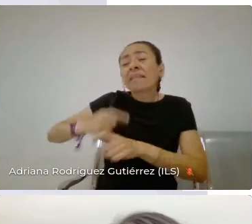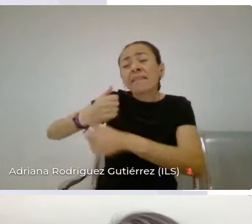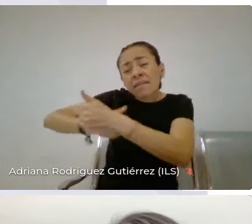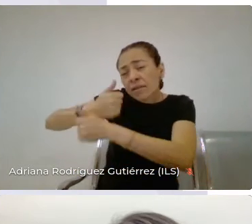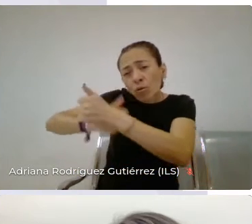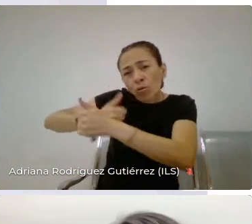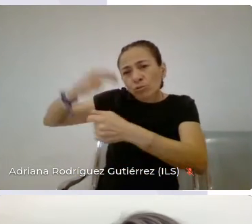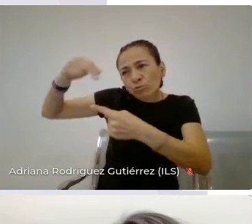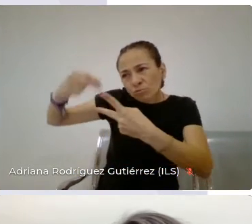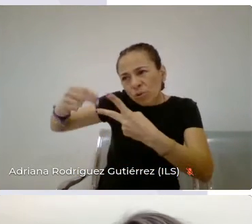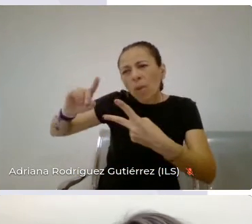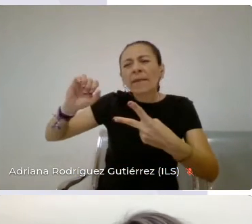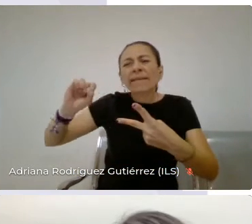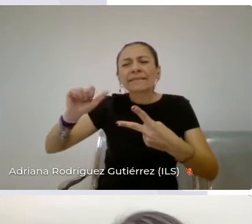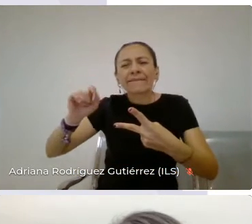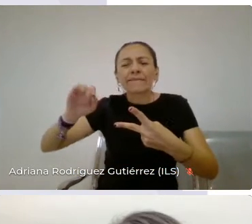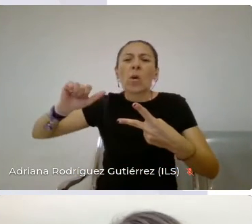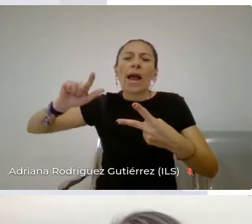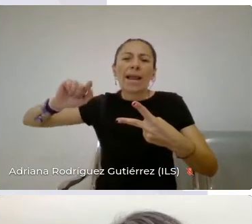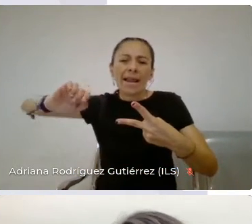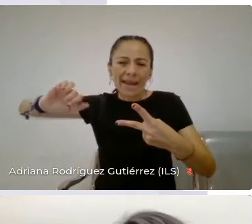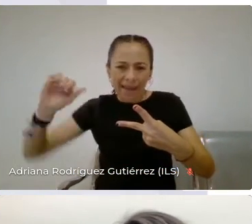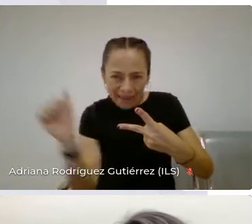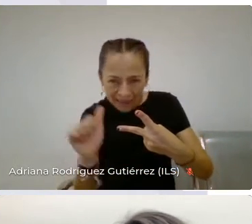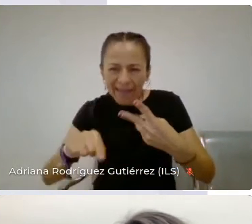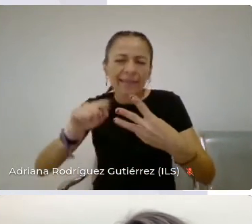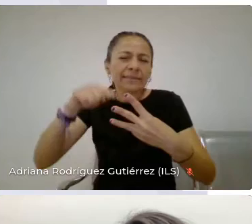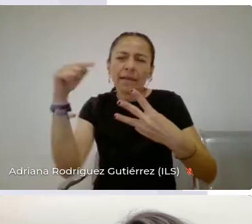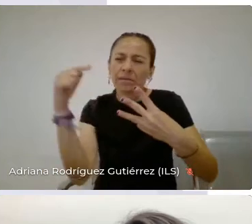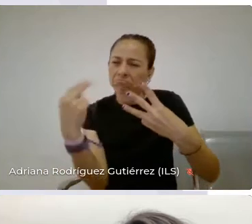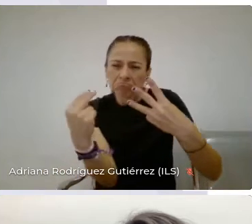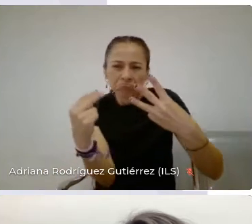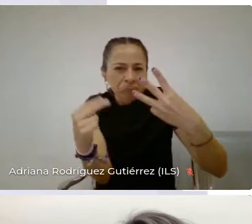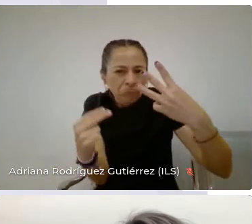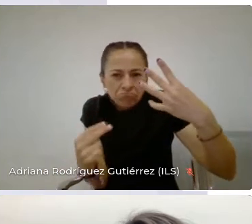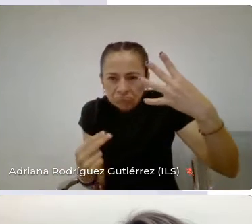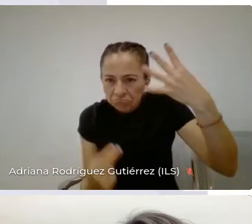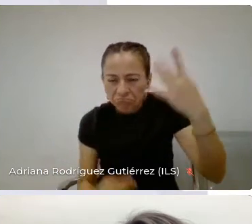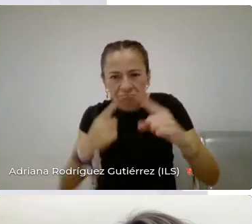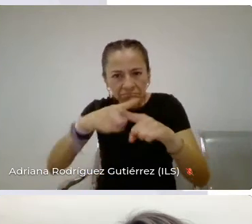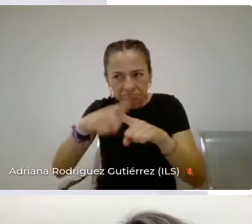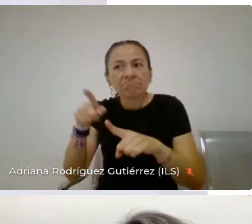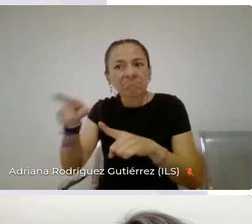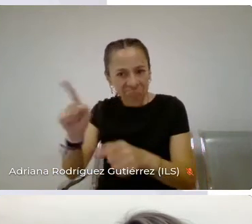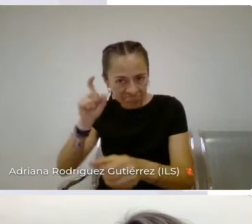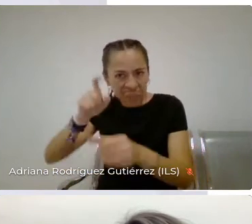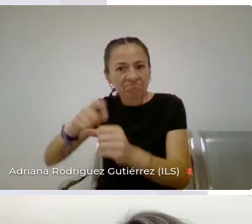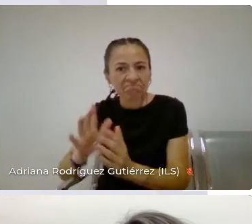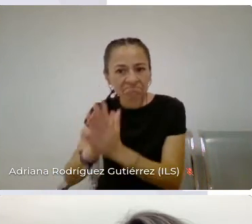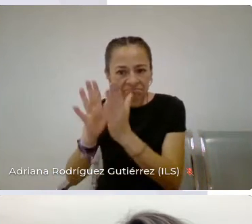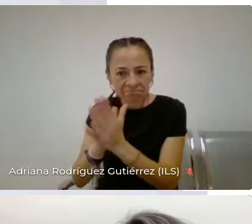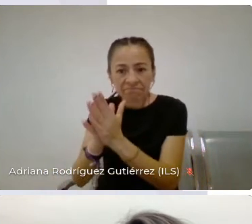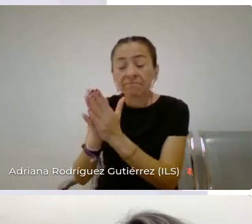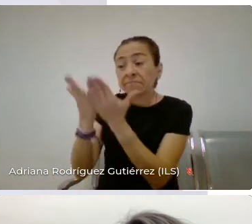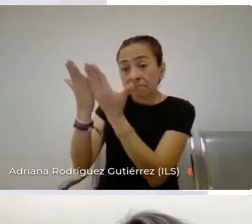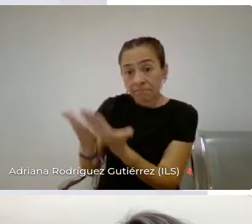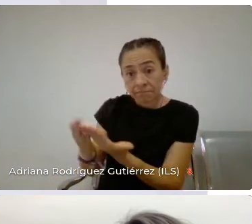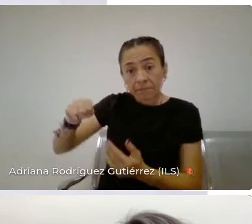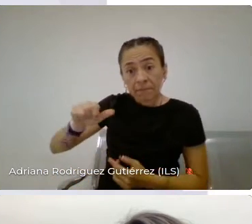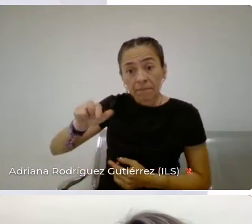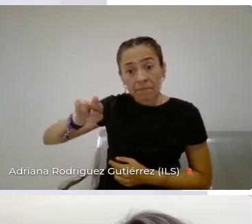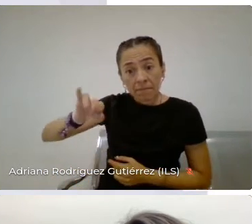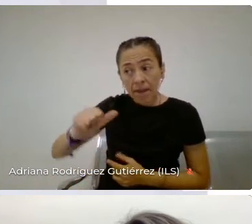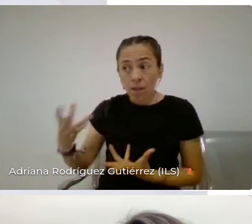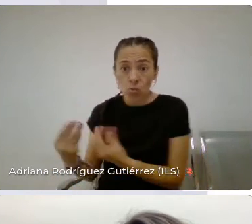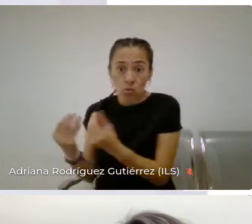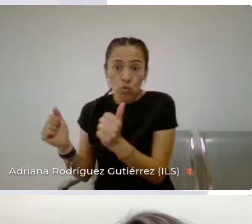Desafío Alexa, IBM Watson Deal, Accelerate 2030, entre otros. María Victoria es cofundadora y fue socia